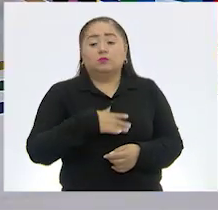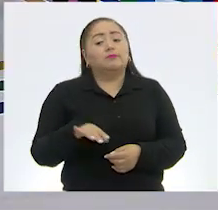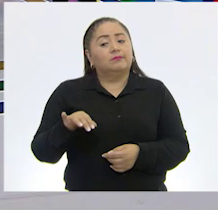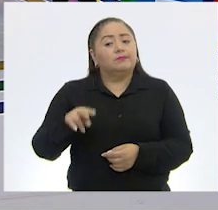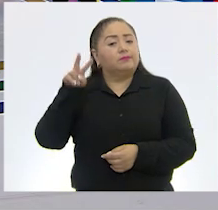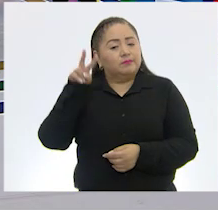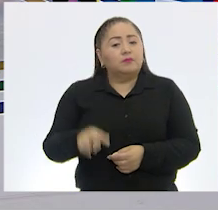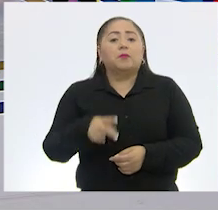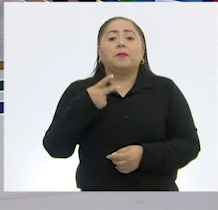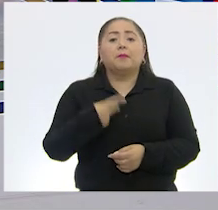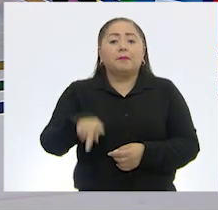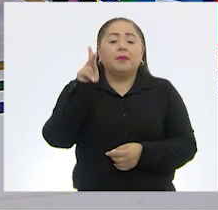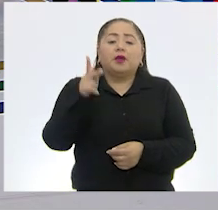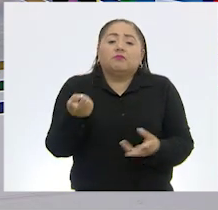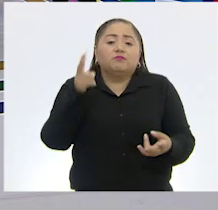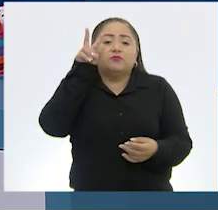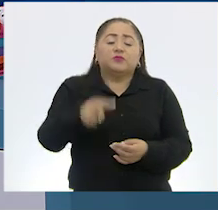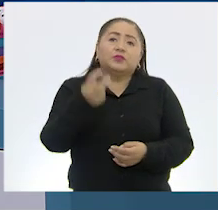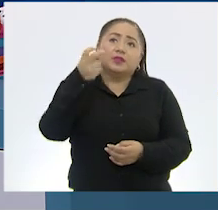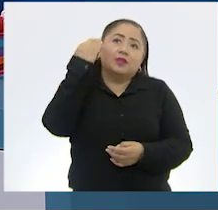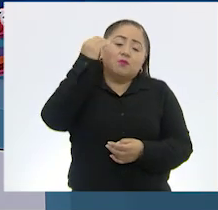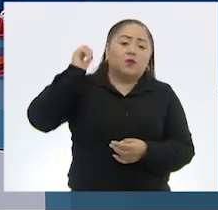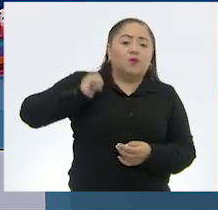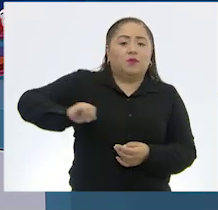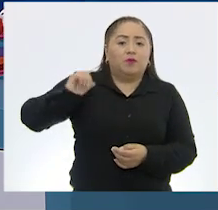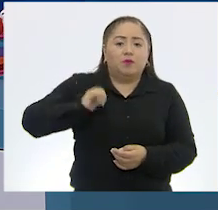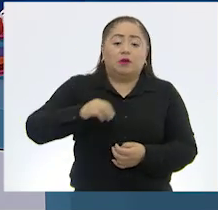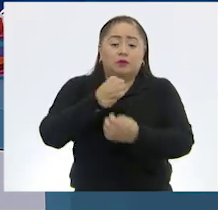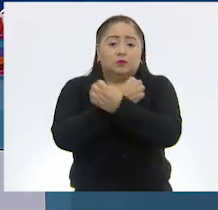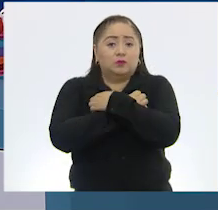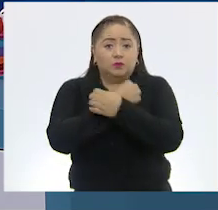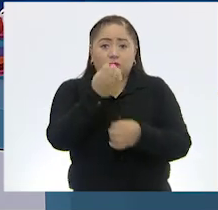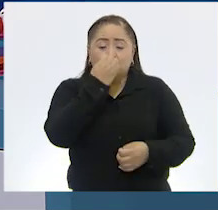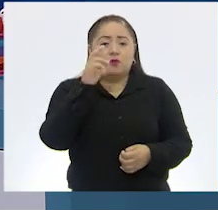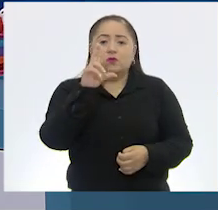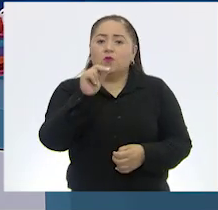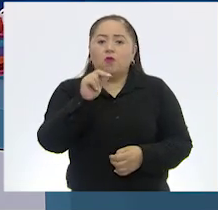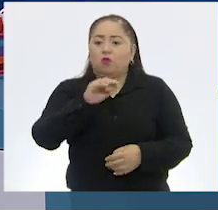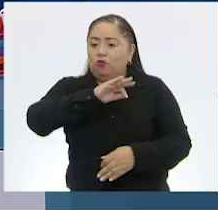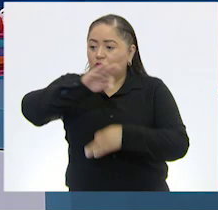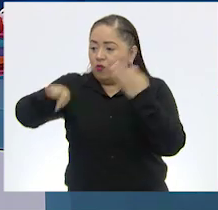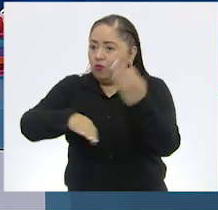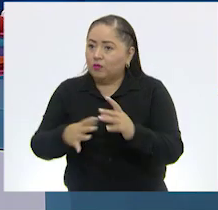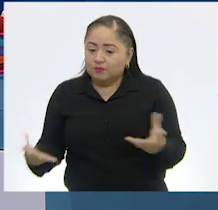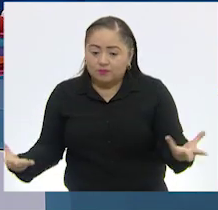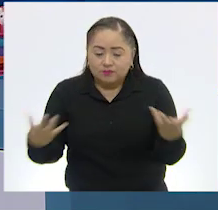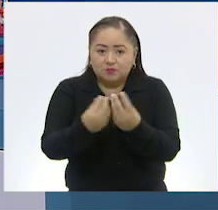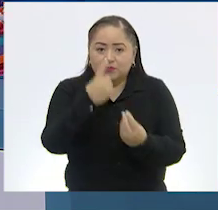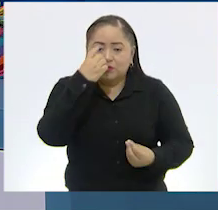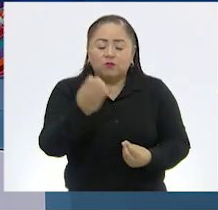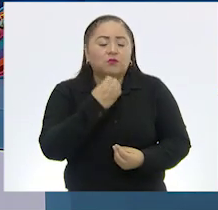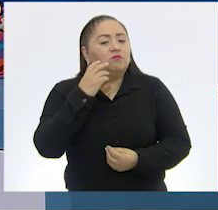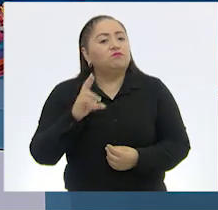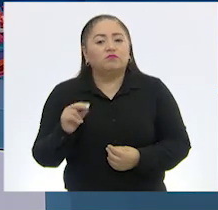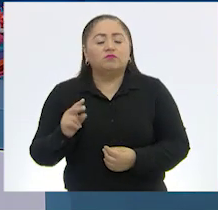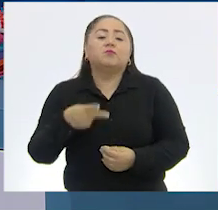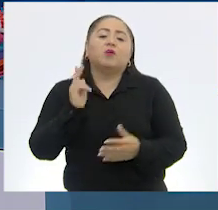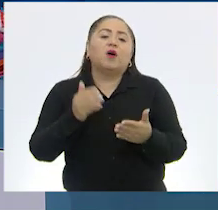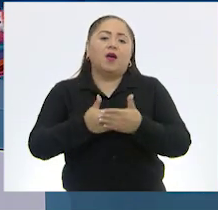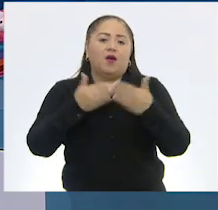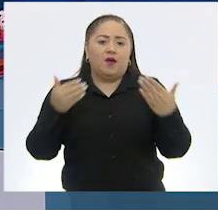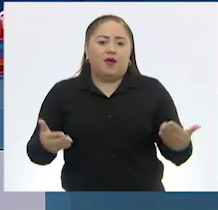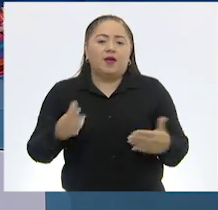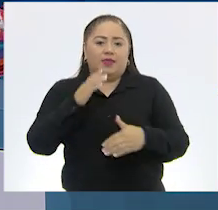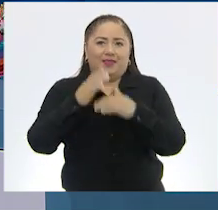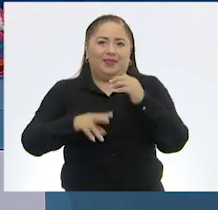Ton, pero era la realidad en ese momento. La educación no incluía a todos los sectores de la población. Ahora vamos a terminar